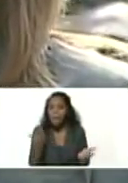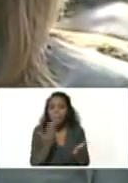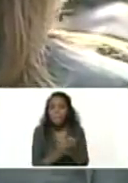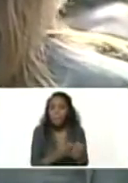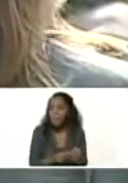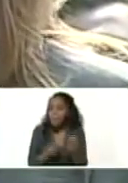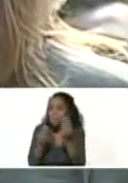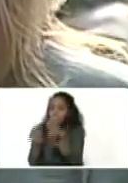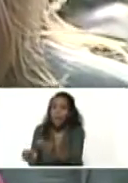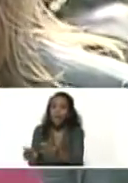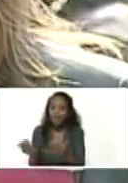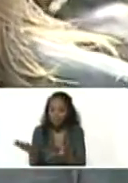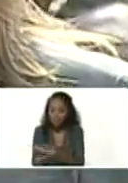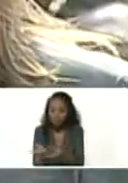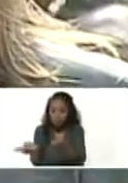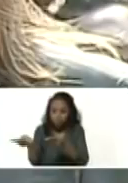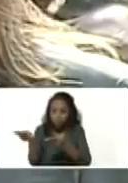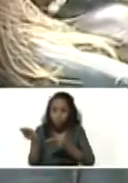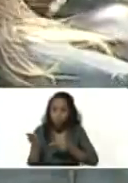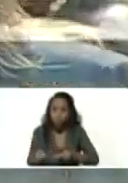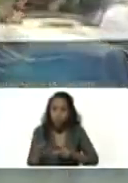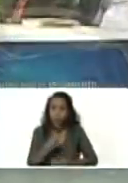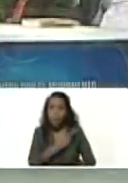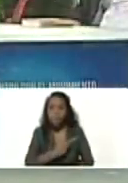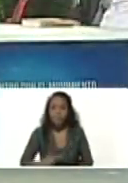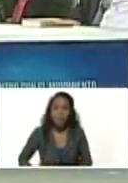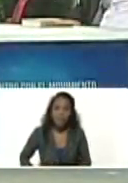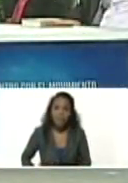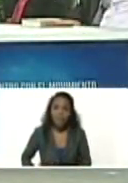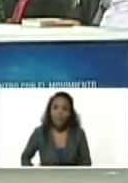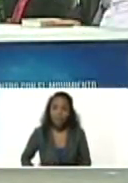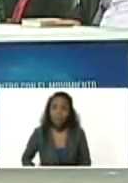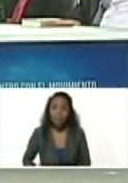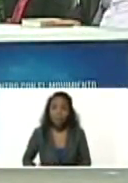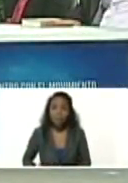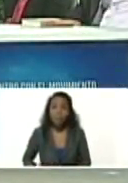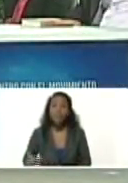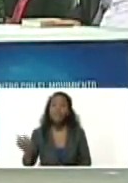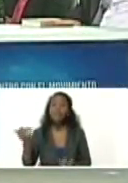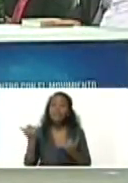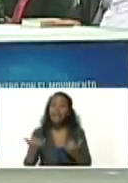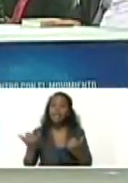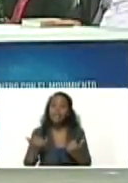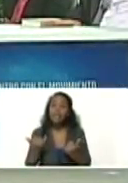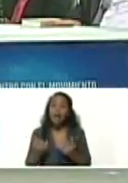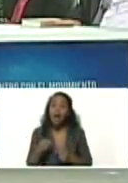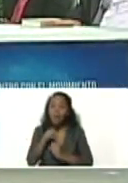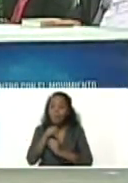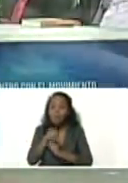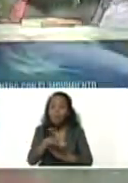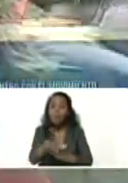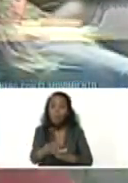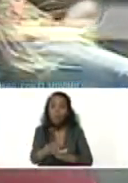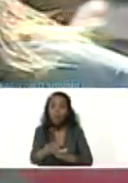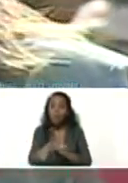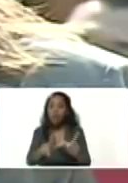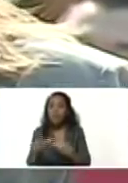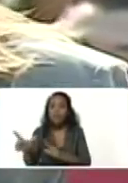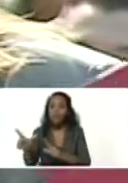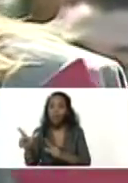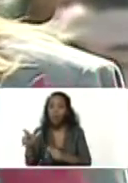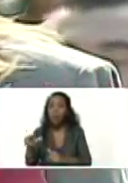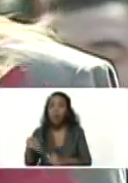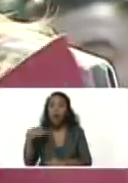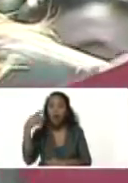Moisés, nos acaban de entregar a través de la vicepresidenta, y ya está desplegado. A partir de la semana